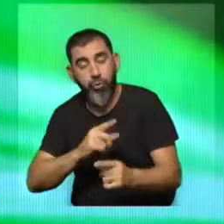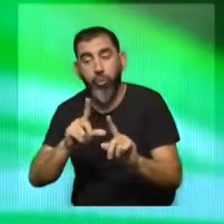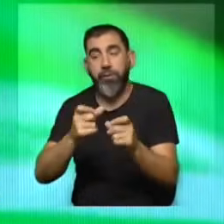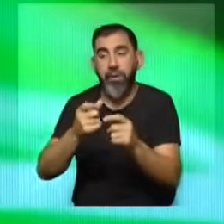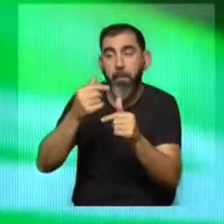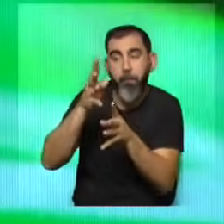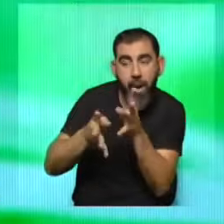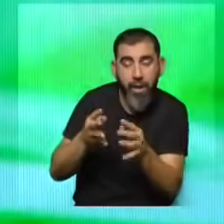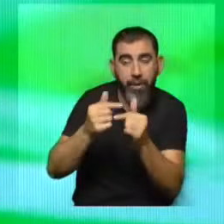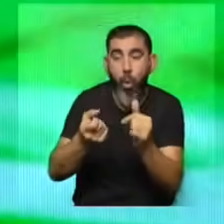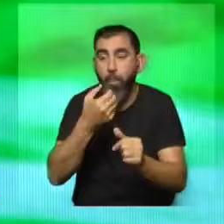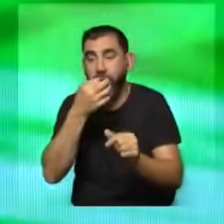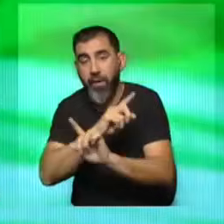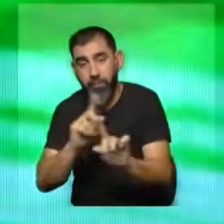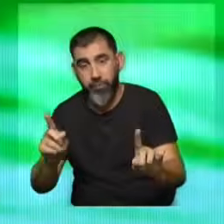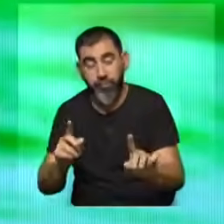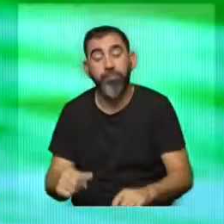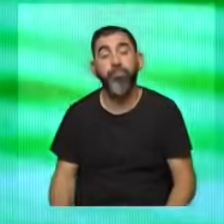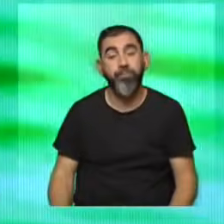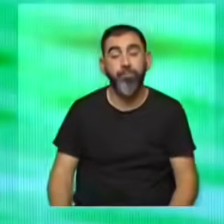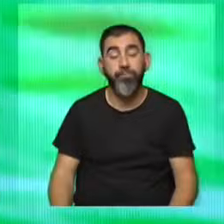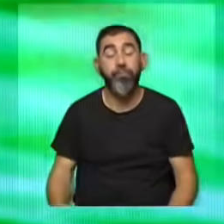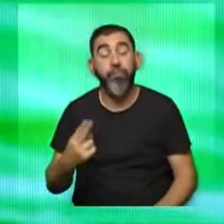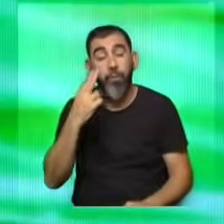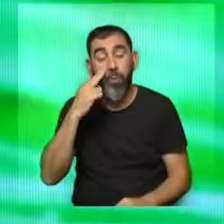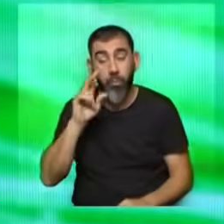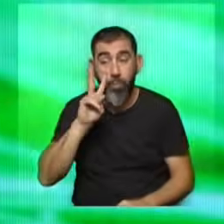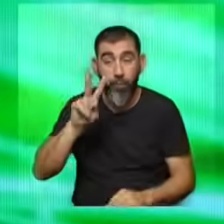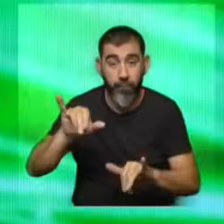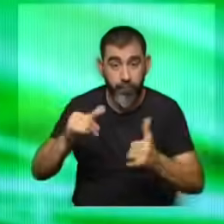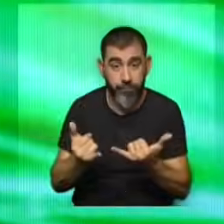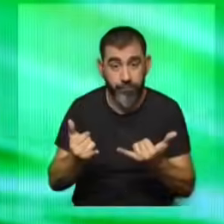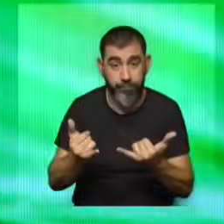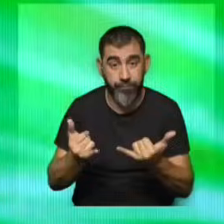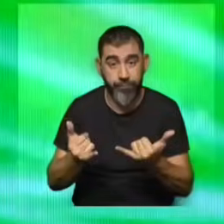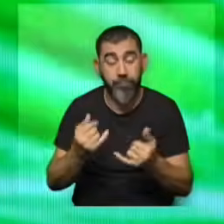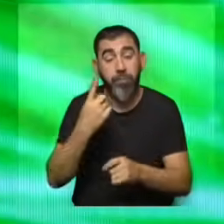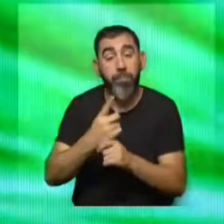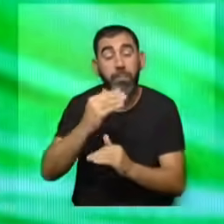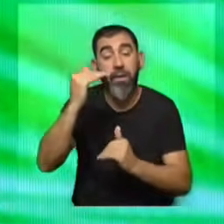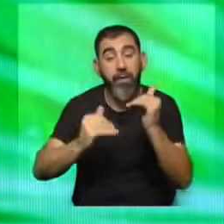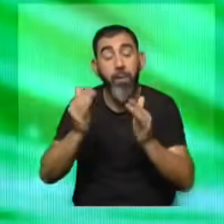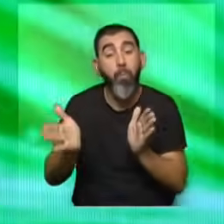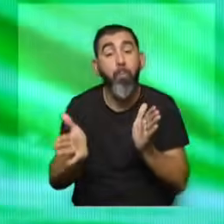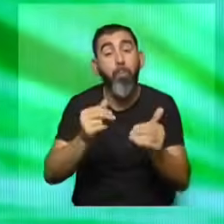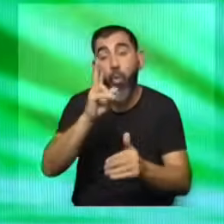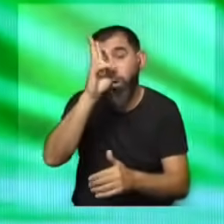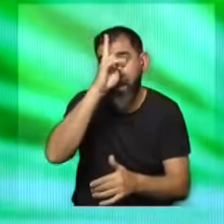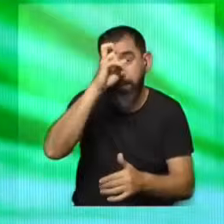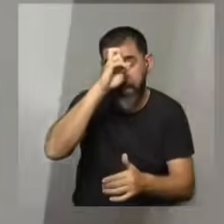aparatos o medicamentos no entonces digo nosotros el problema que vemos es que el primer nivel o sea las